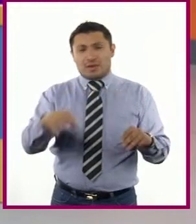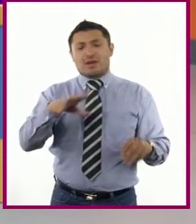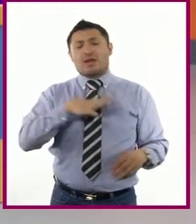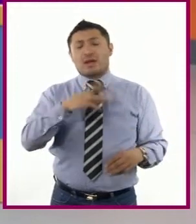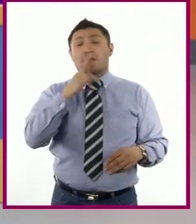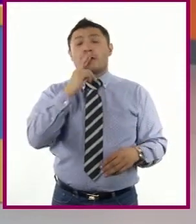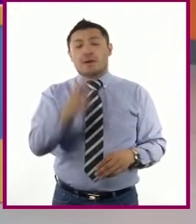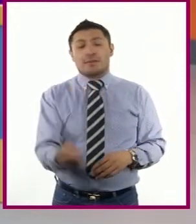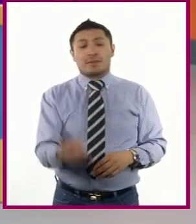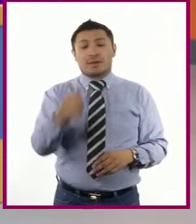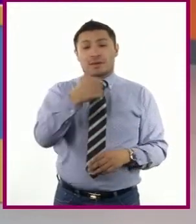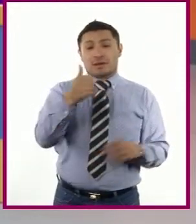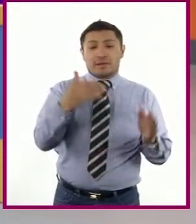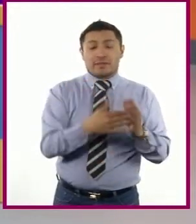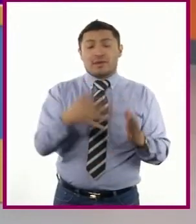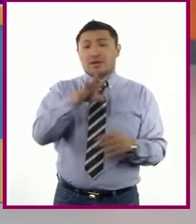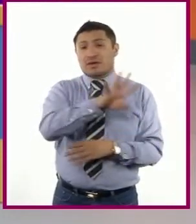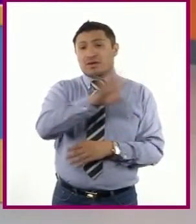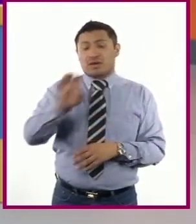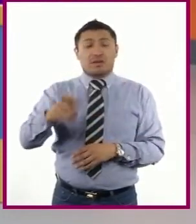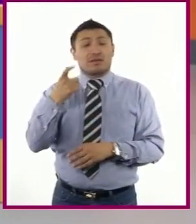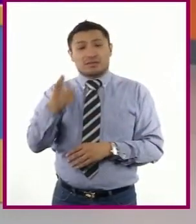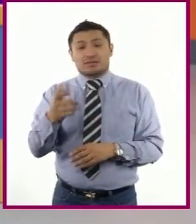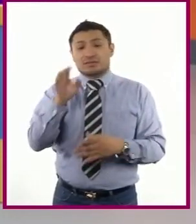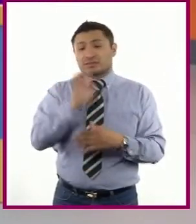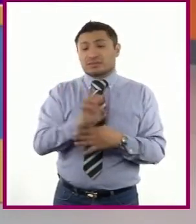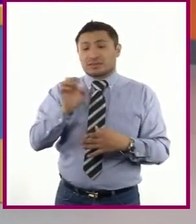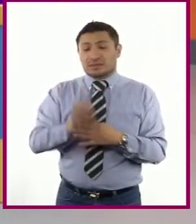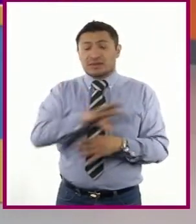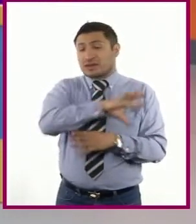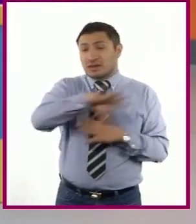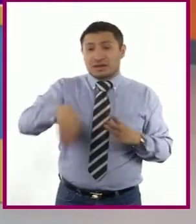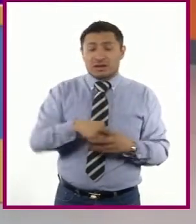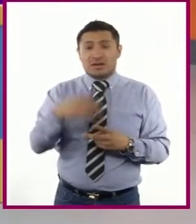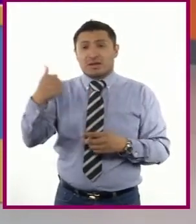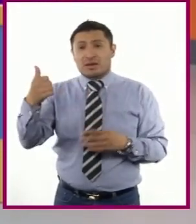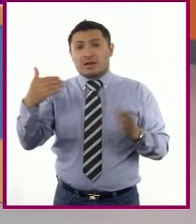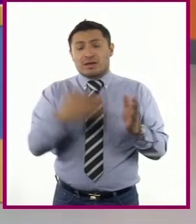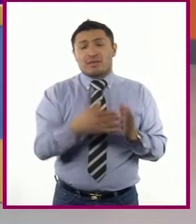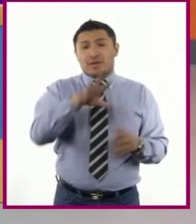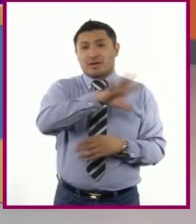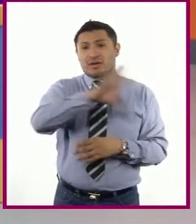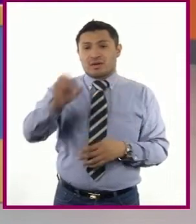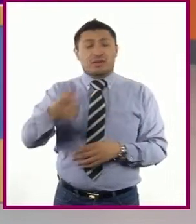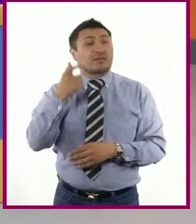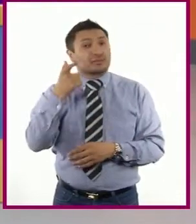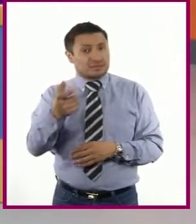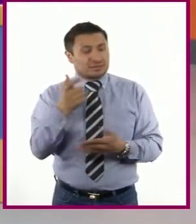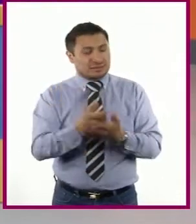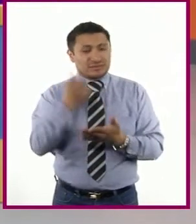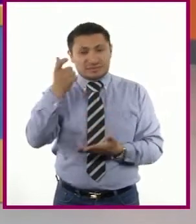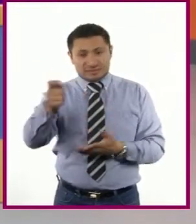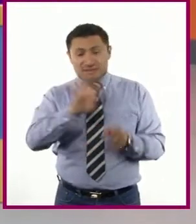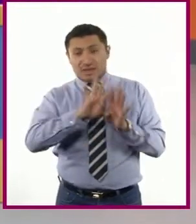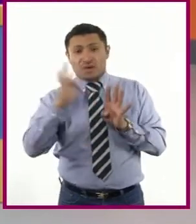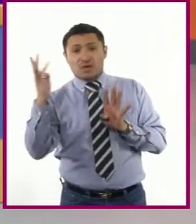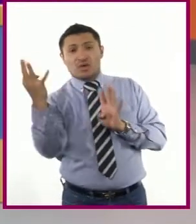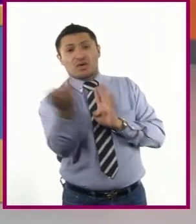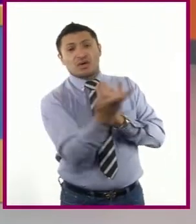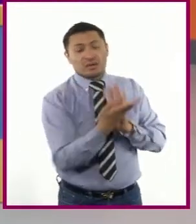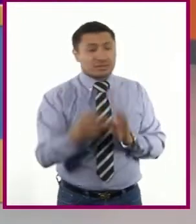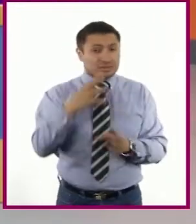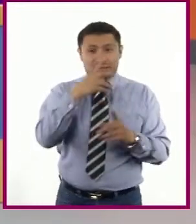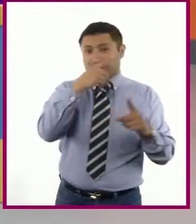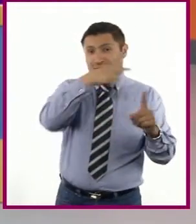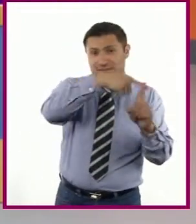6,400 pesos, por lo que el costo del cerco es de 6,400 pesos. Sumando ambos